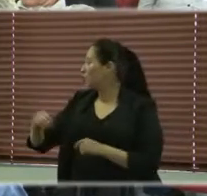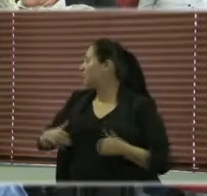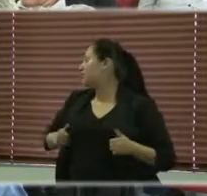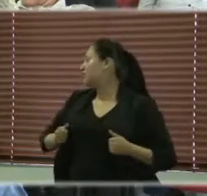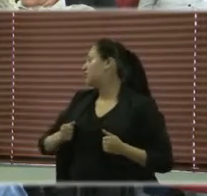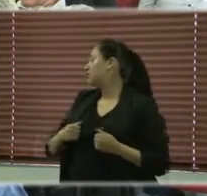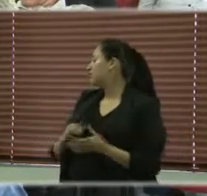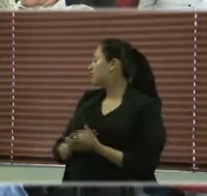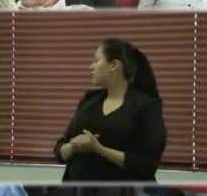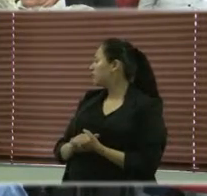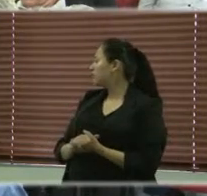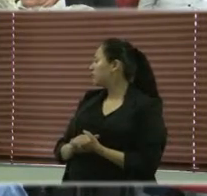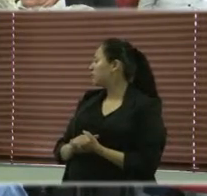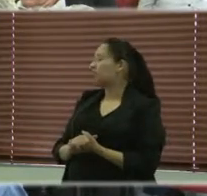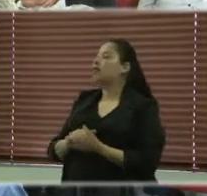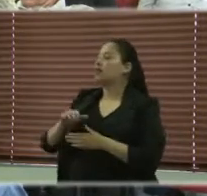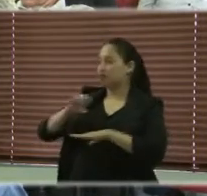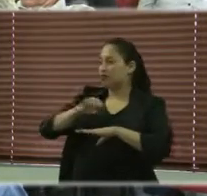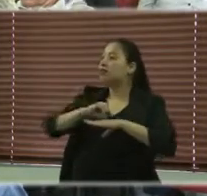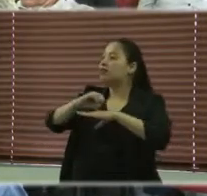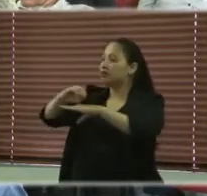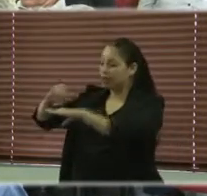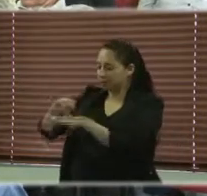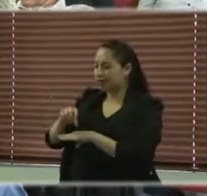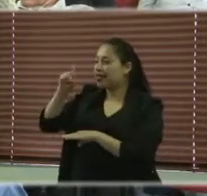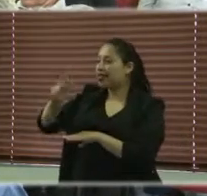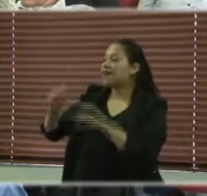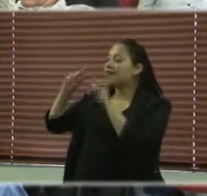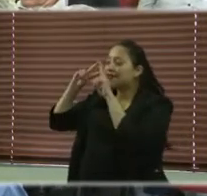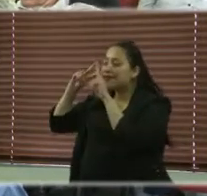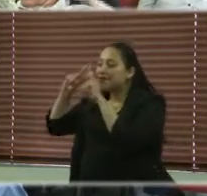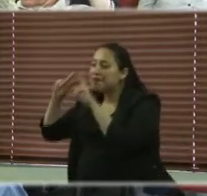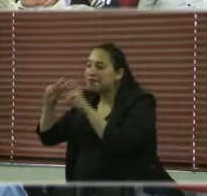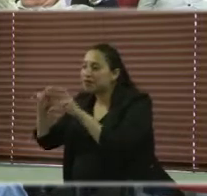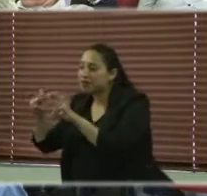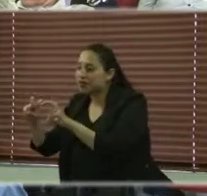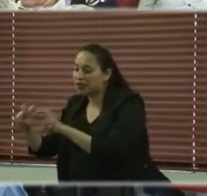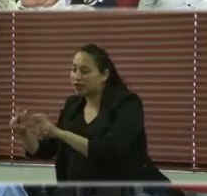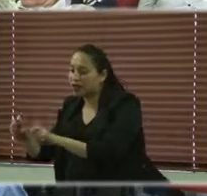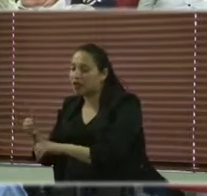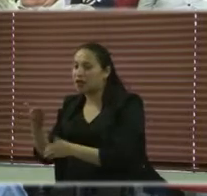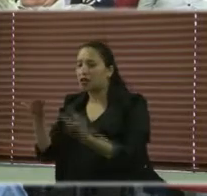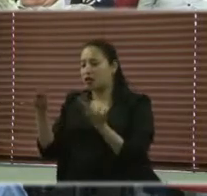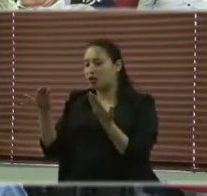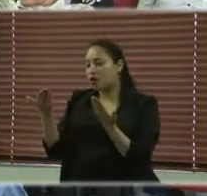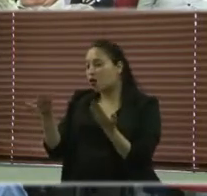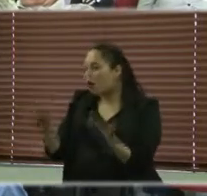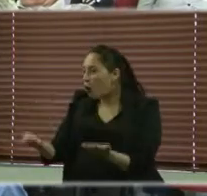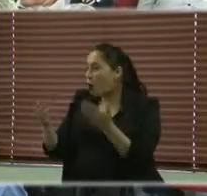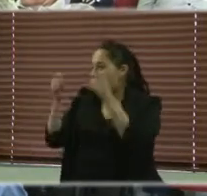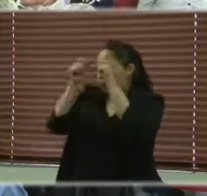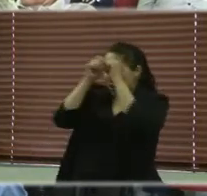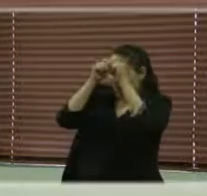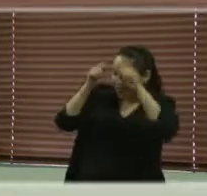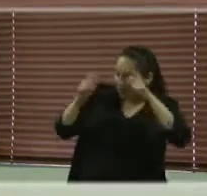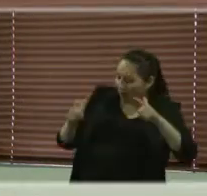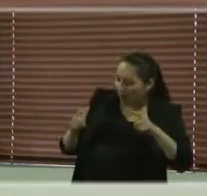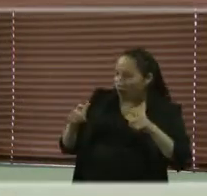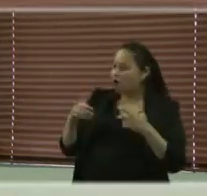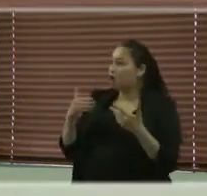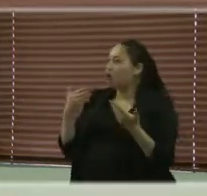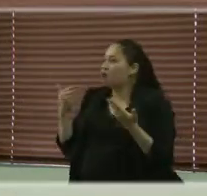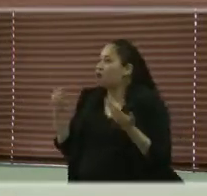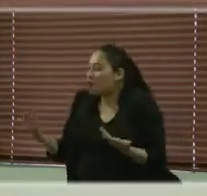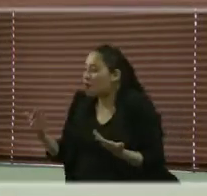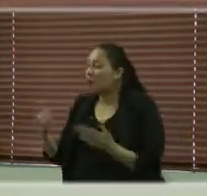pues las organizaciones tendrán que investigar un poco como el estado mismo va